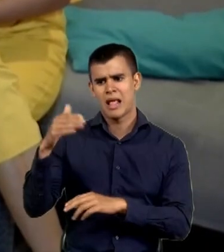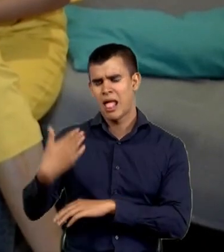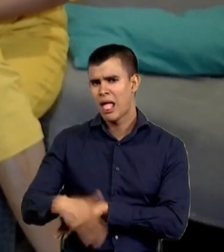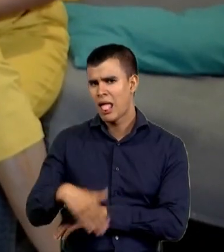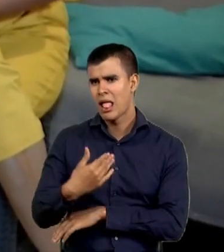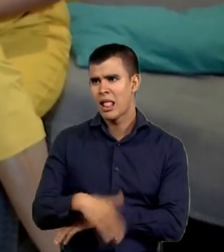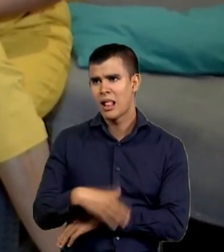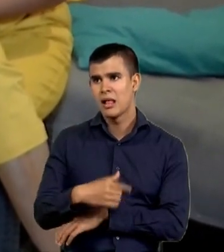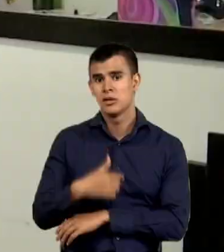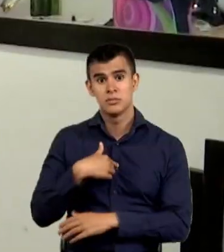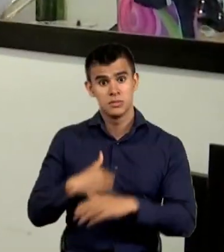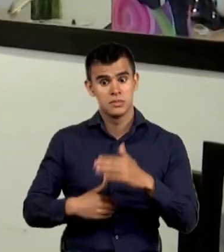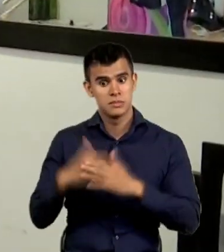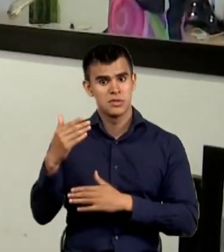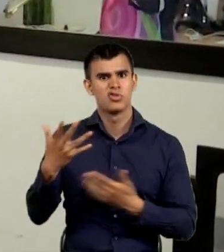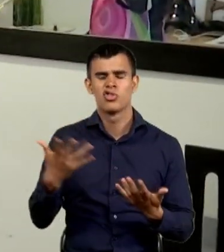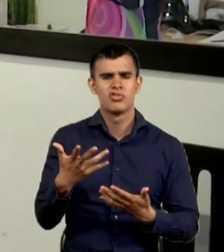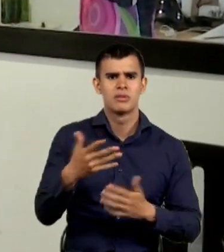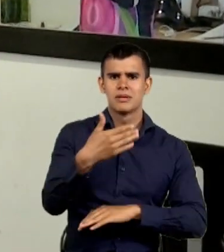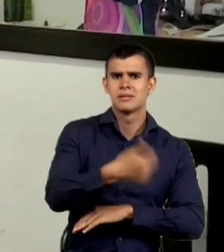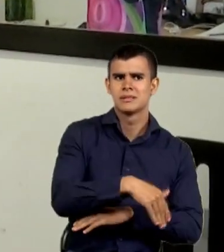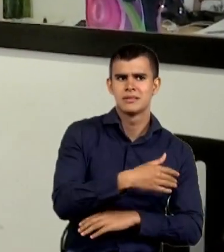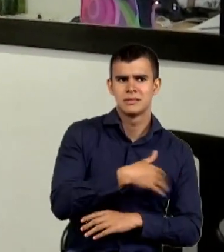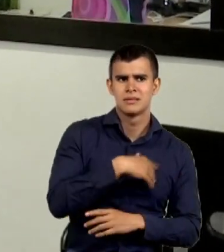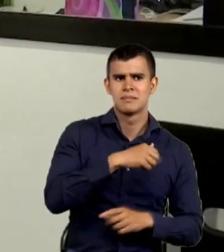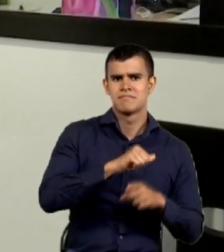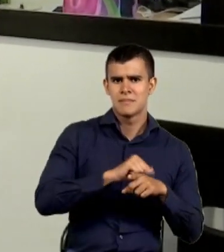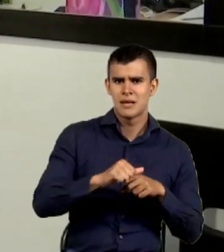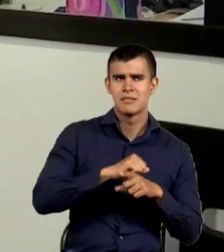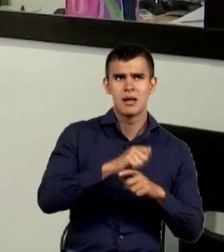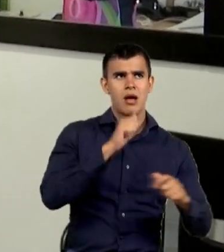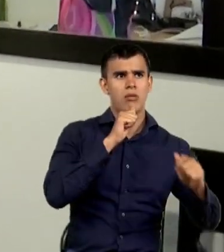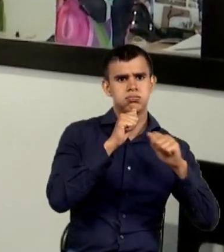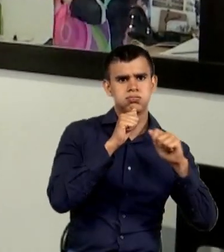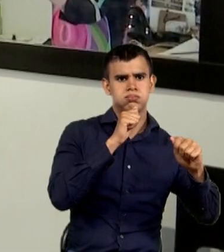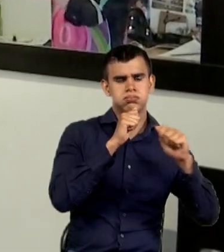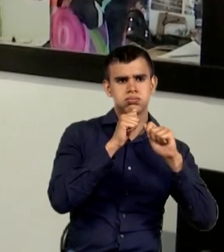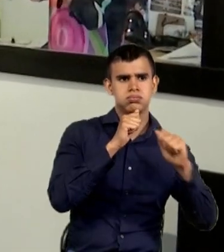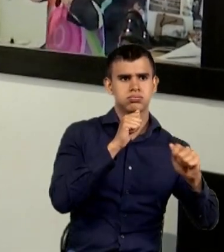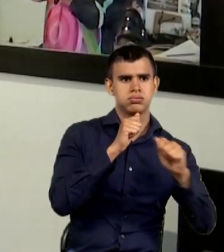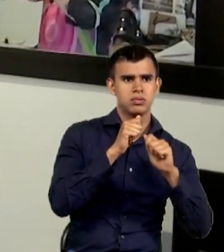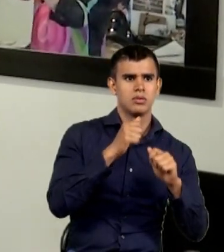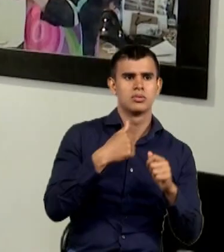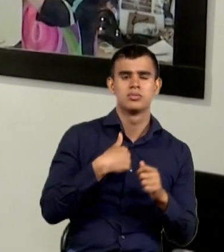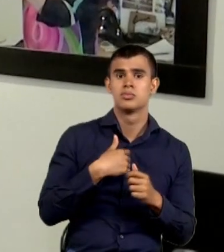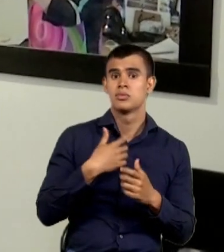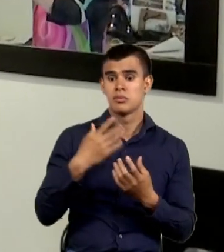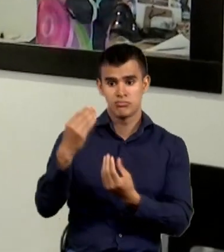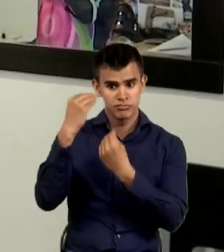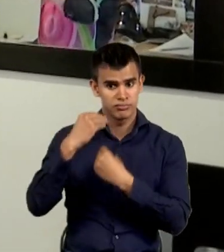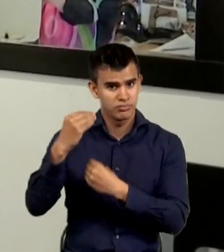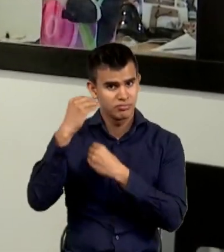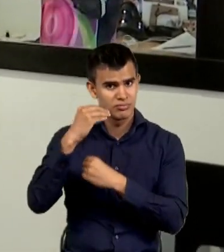Bueno, yo tengo un sonido más callejero porque yo empecé a tocar música en la calle, no sé, yo por eso